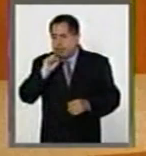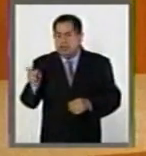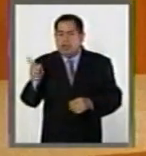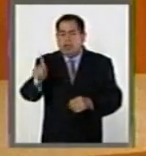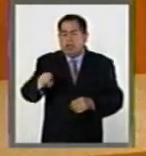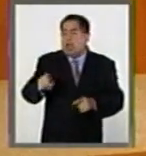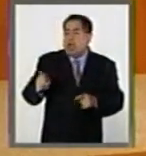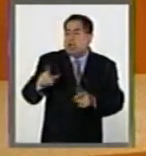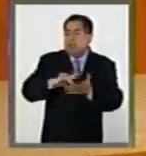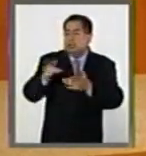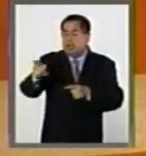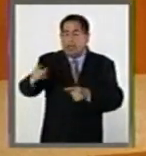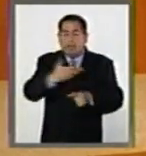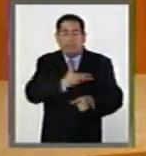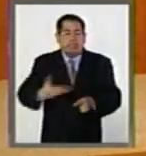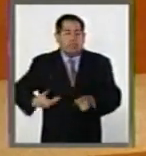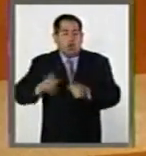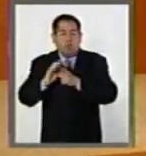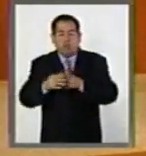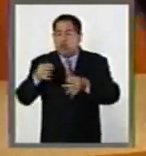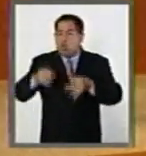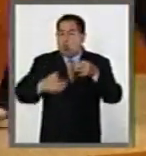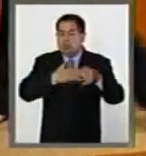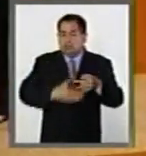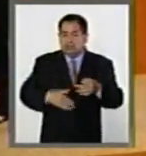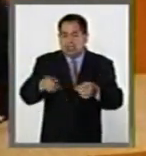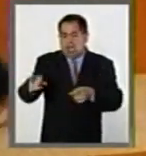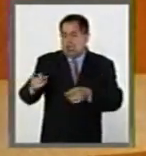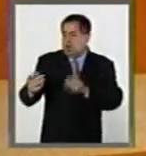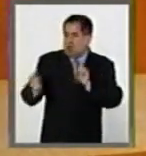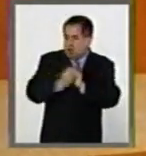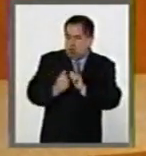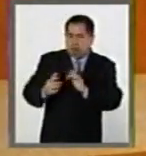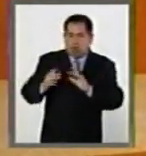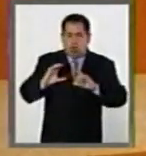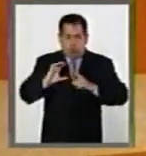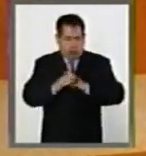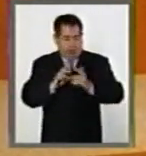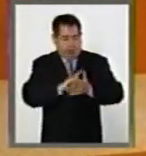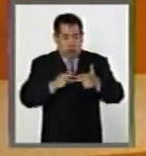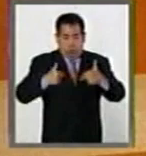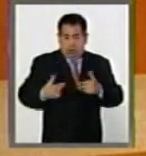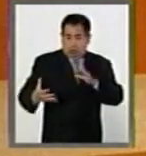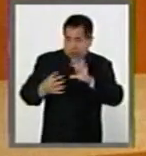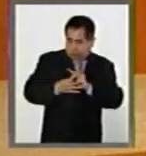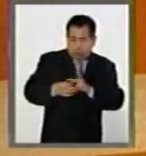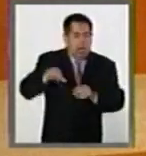también al presidente de la Comisión de Justicia, que junto con la Comisión de Derechos Humanos,